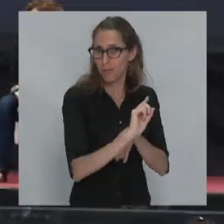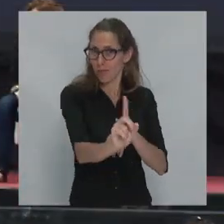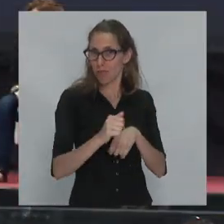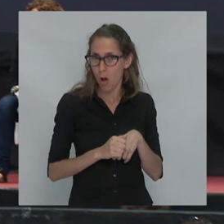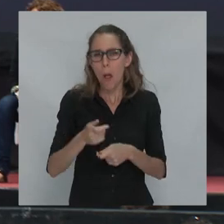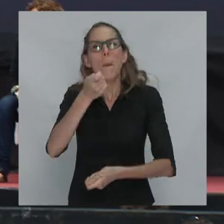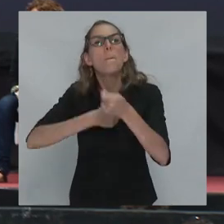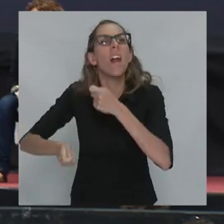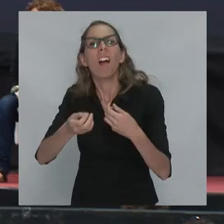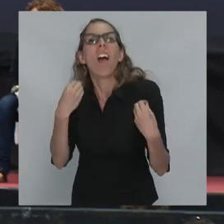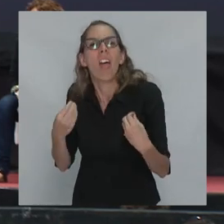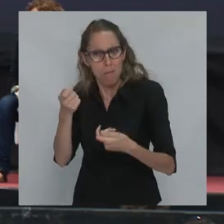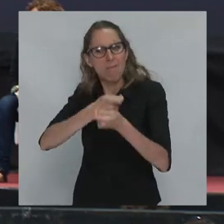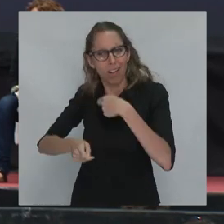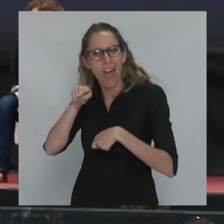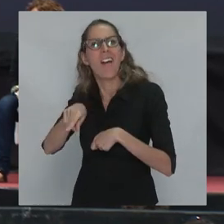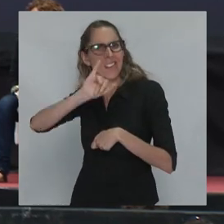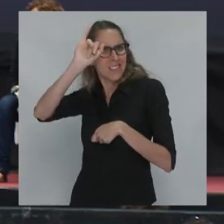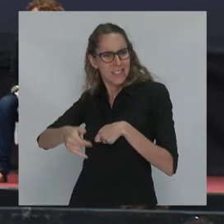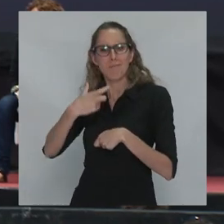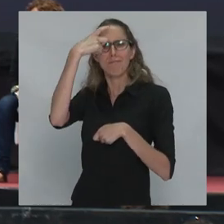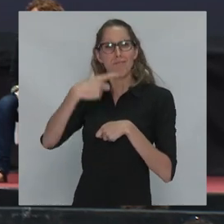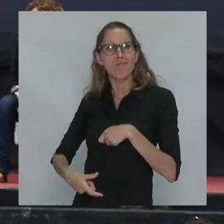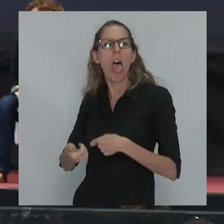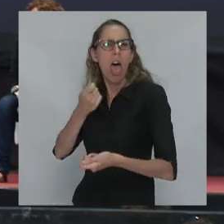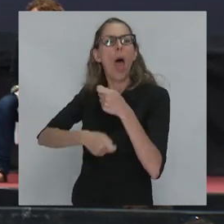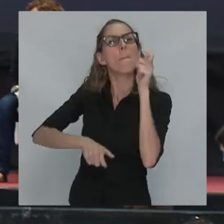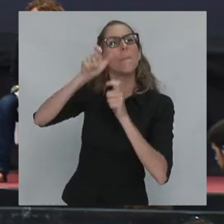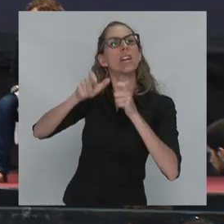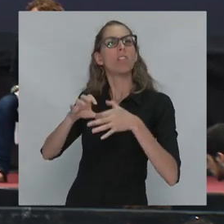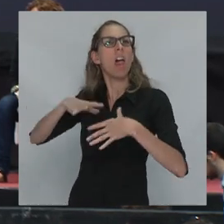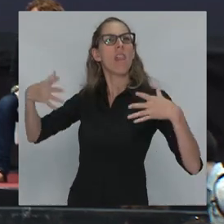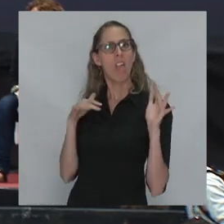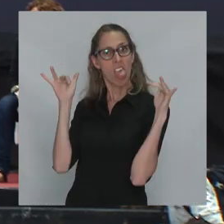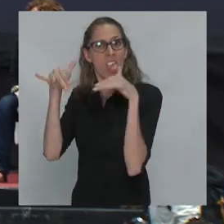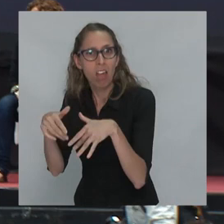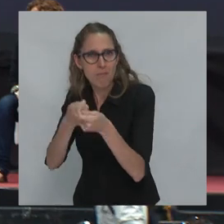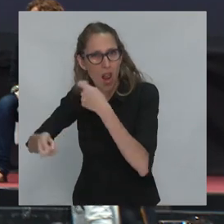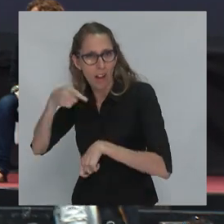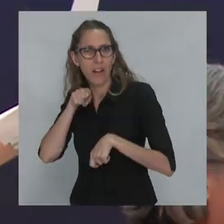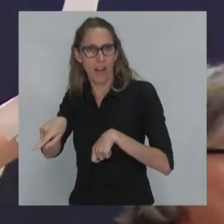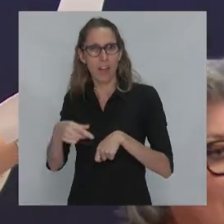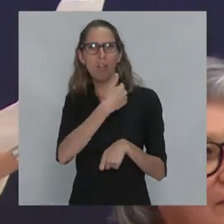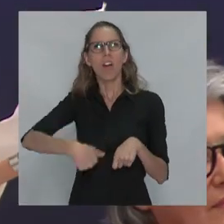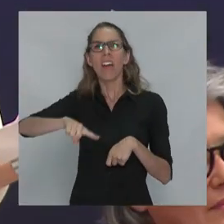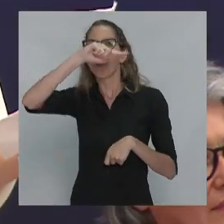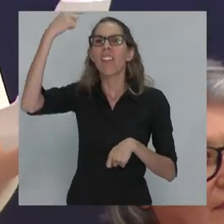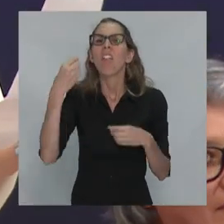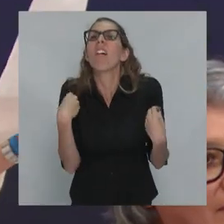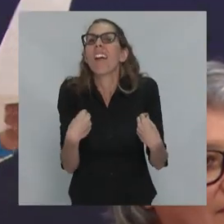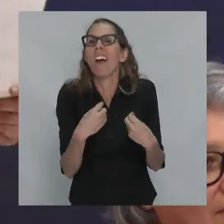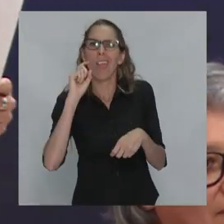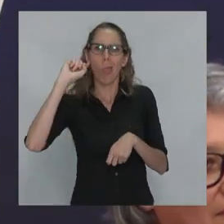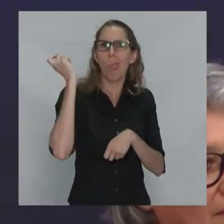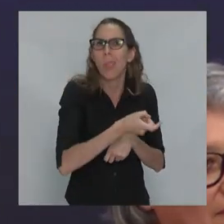el mercado es el lugar para la realización plena de sujetos libres, que el Estado no hace más que vulnerar